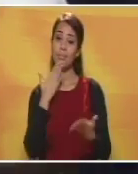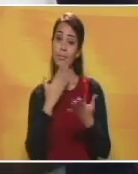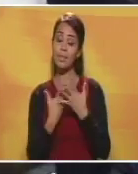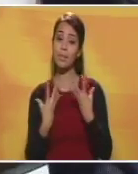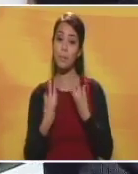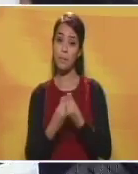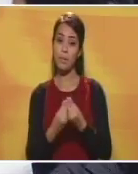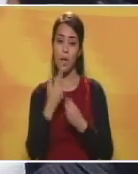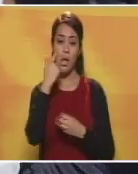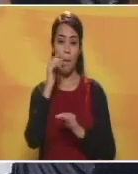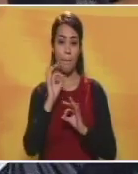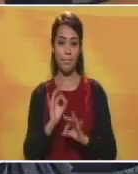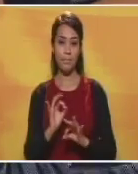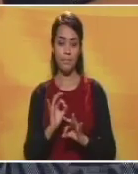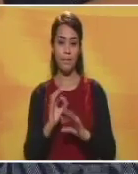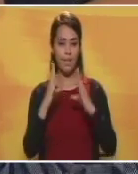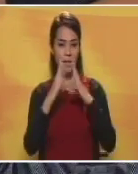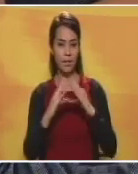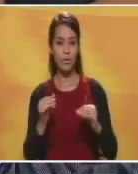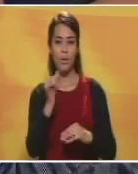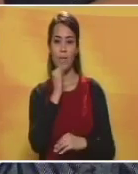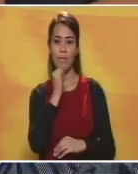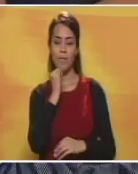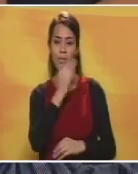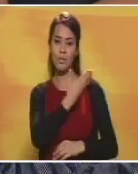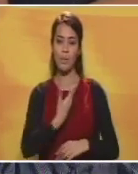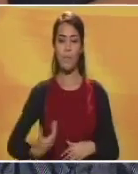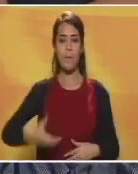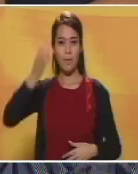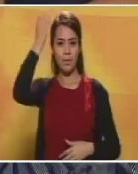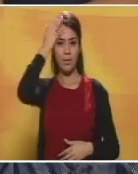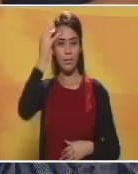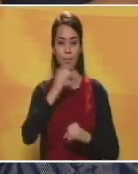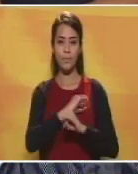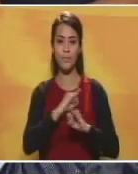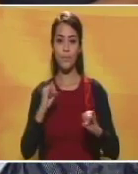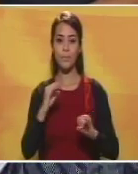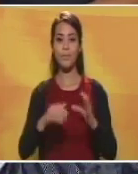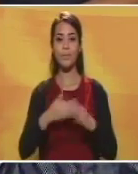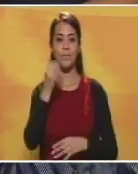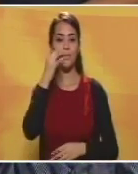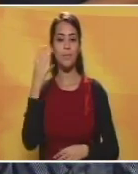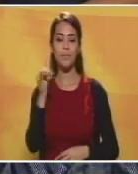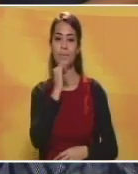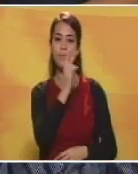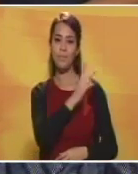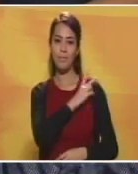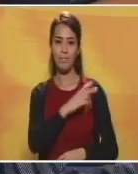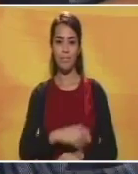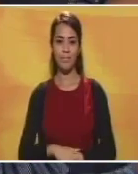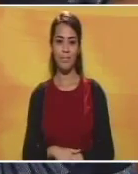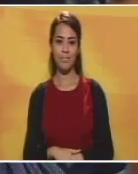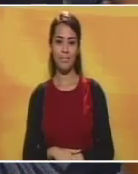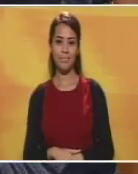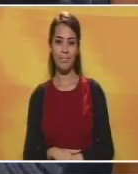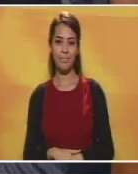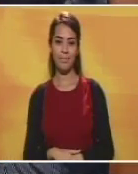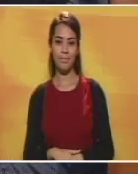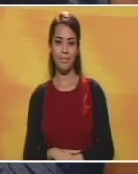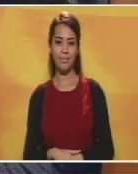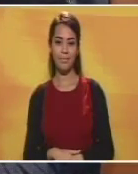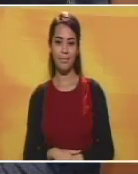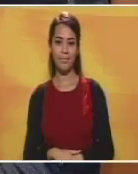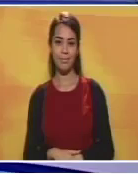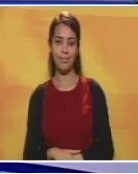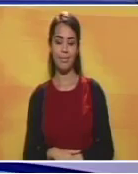Nosotros seguiremos muy pendientes de llevarle todos los detalles de Miss Venezuela. Así llegamos al final. Soy Carelis Cuadros y los espero en una próxima emisión de Estrenos y Estrellas por su